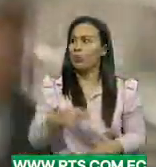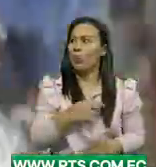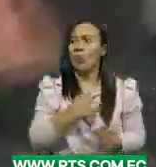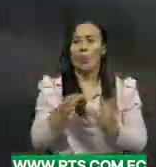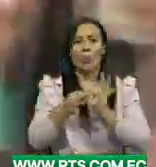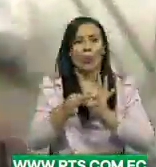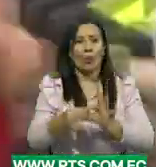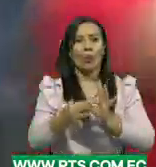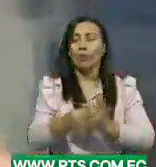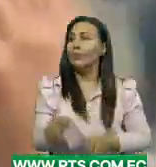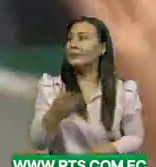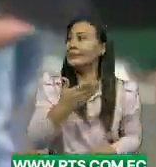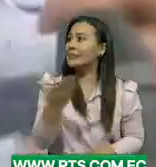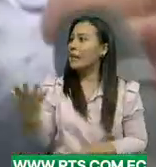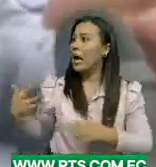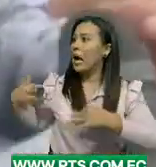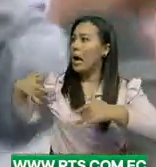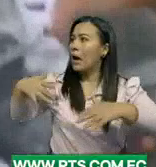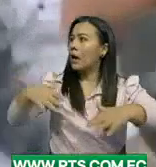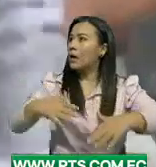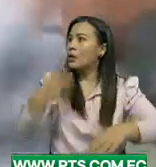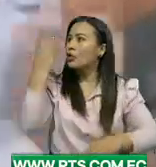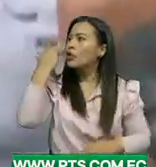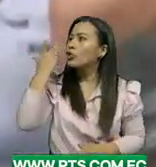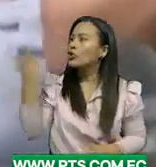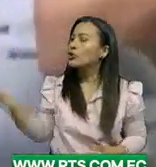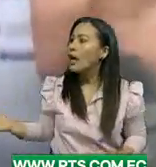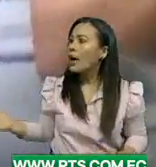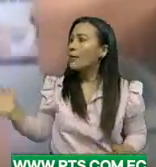Eso es lo que ustedes hacen, es solamente en base a su puesto. Eso no está bien.